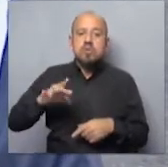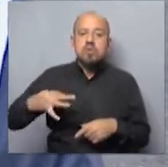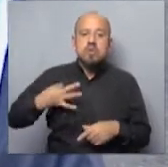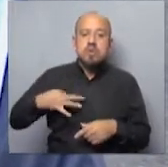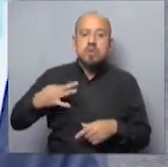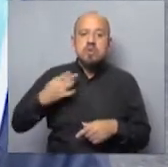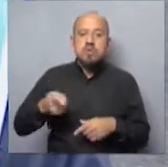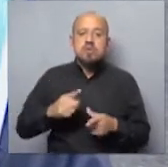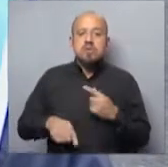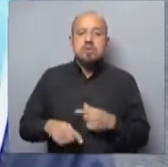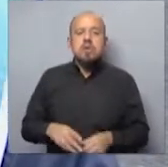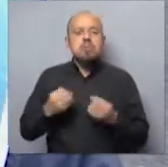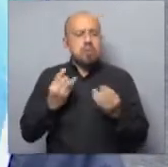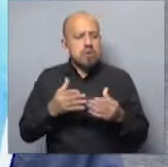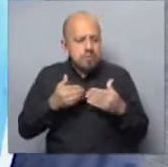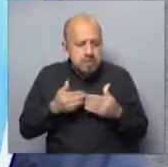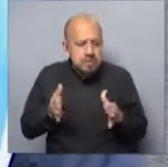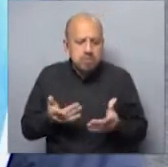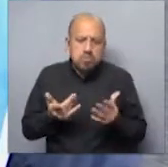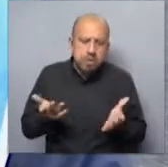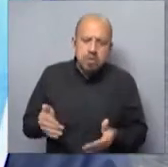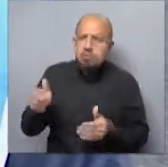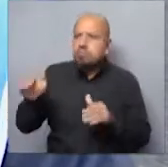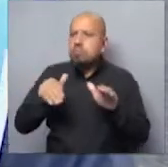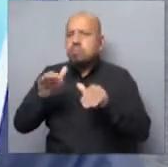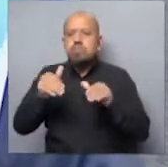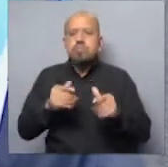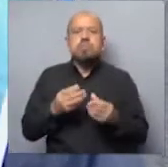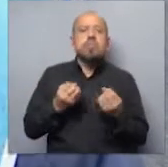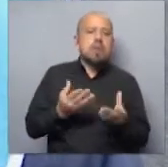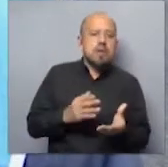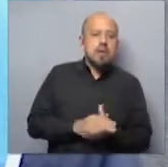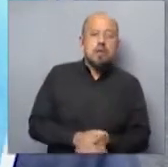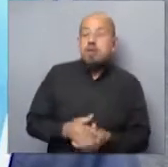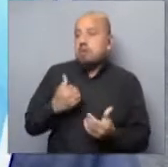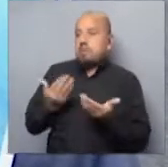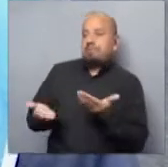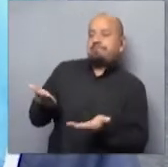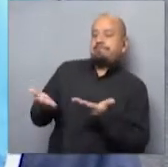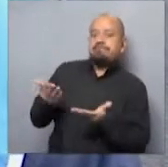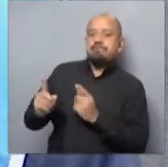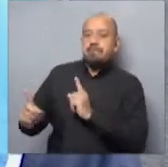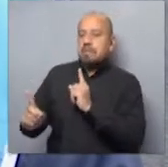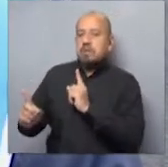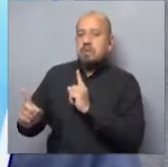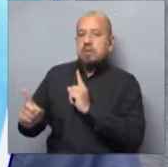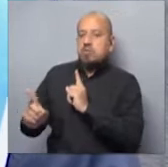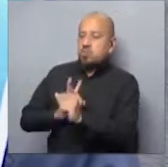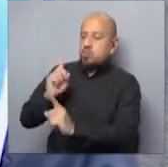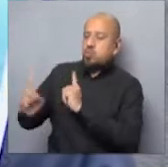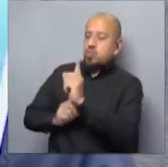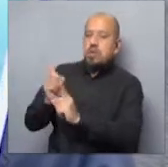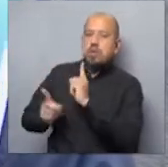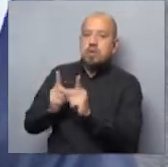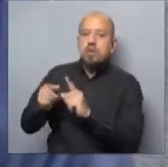ahí. ¿Por qué se empezaron a juntar? ¿Por qué cosas has buscado? La justicia que hacen los usuarios. Los usuarios te tienen igual todo el